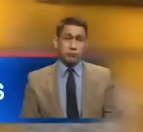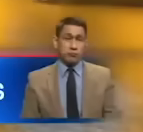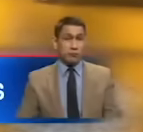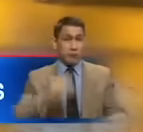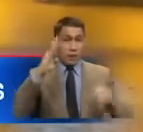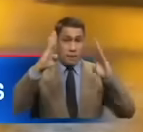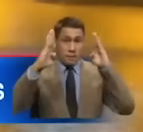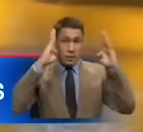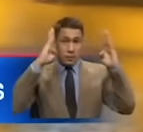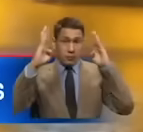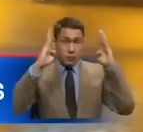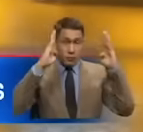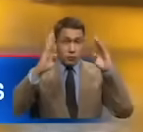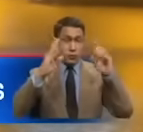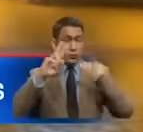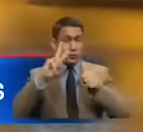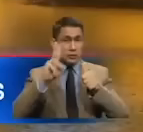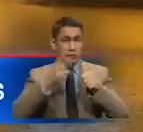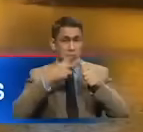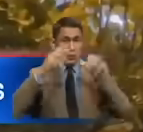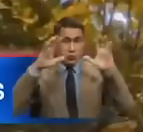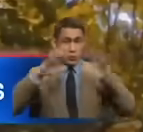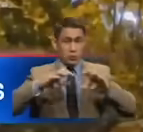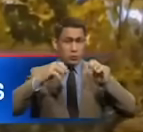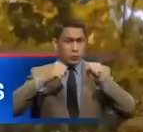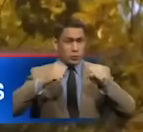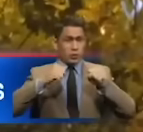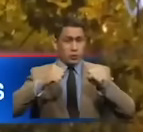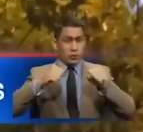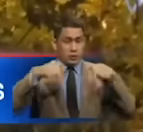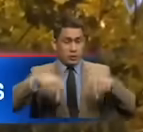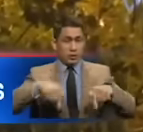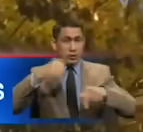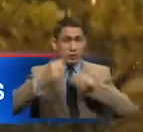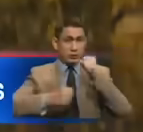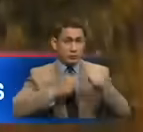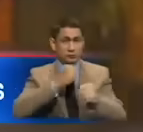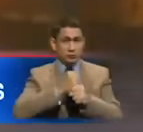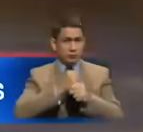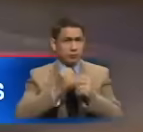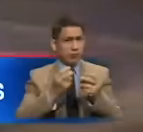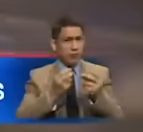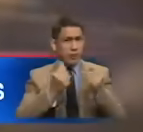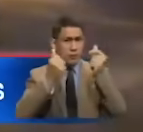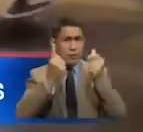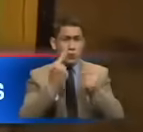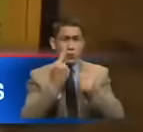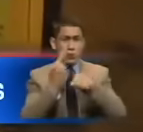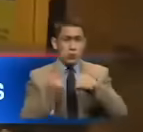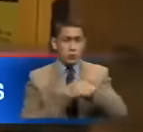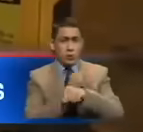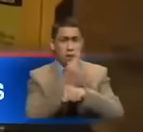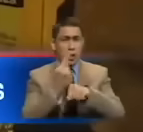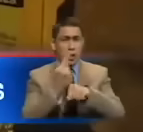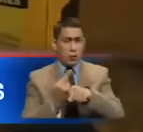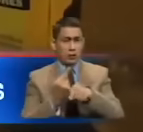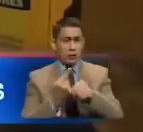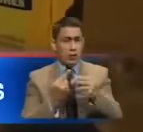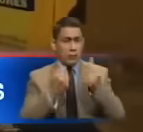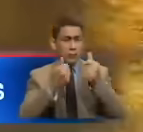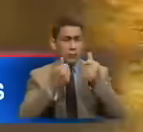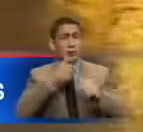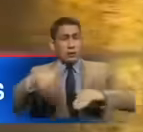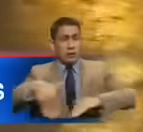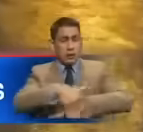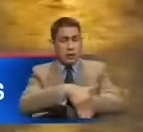Babahoyo soportó la segunda lluvia más intensa en lo que va del año y solo fue cuestión de una hora para que la mayoría de las calles se queden